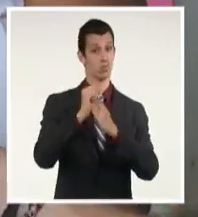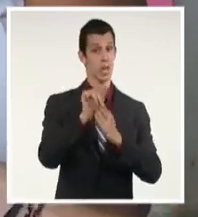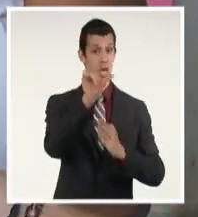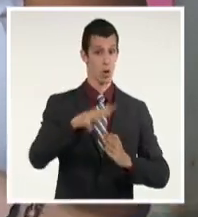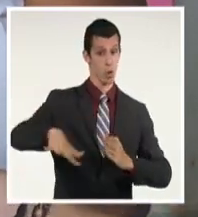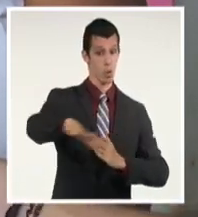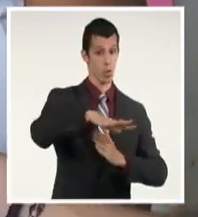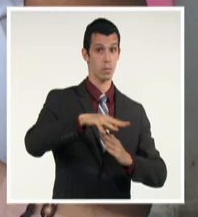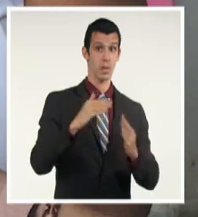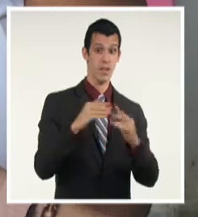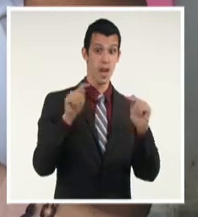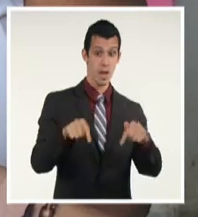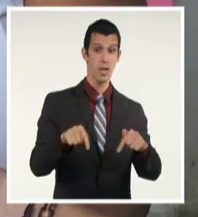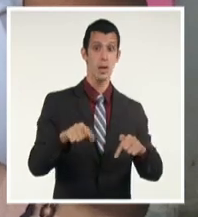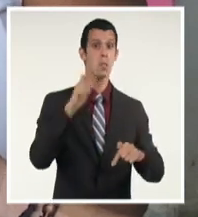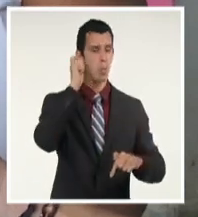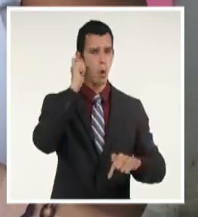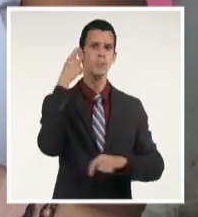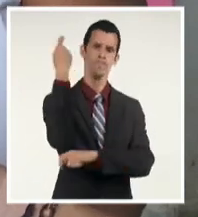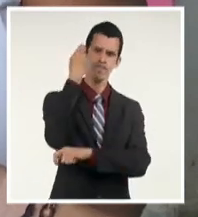el trabajo unido,